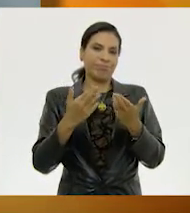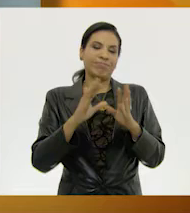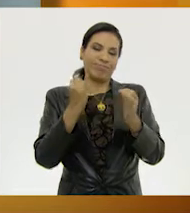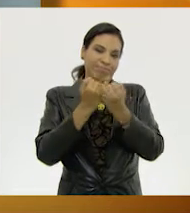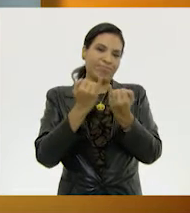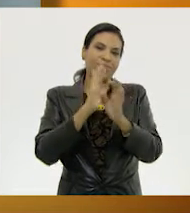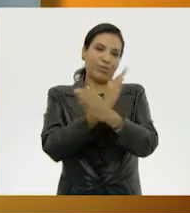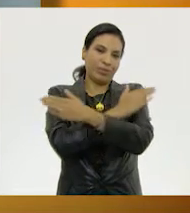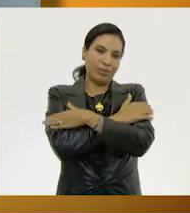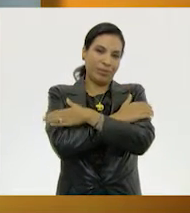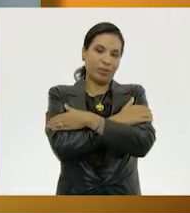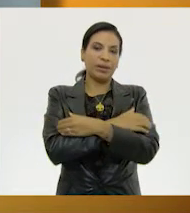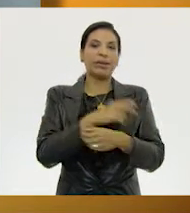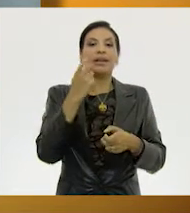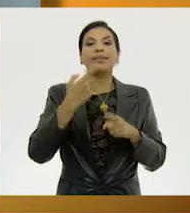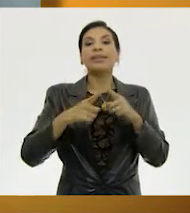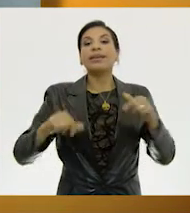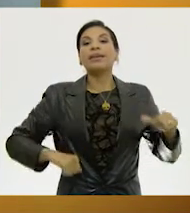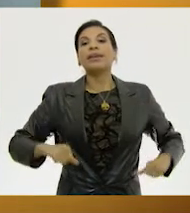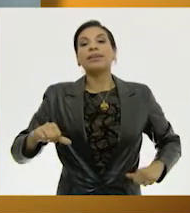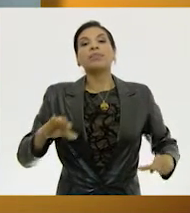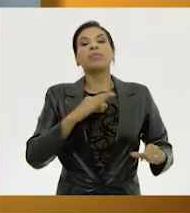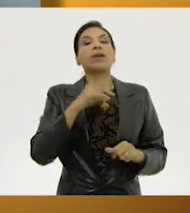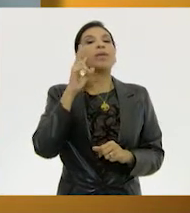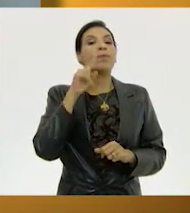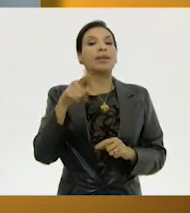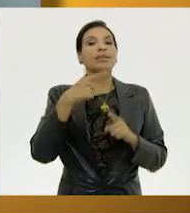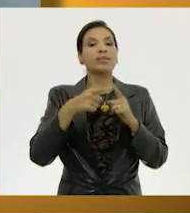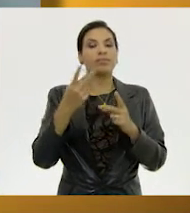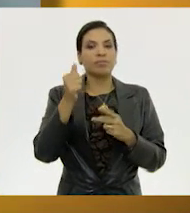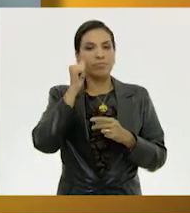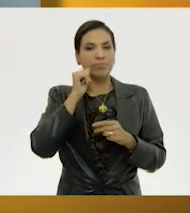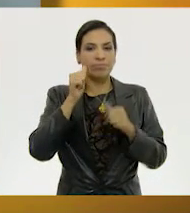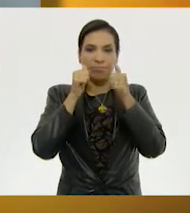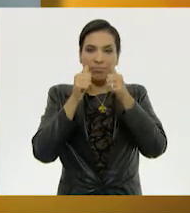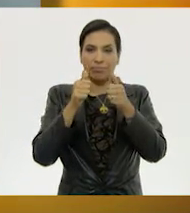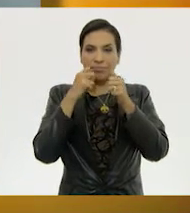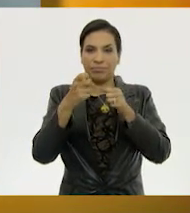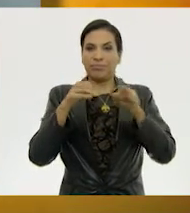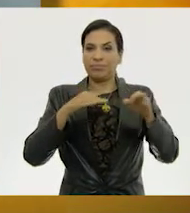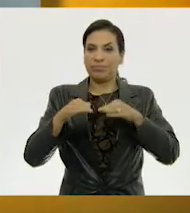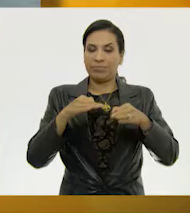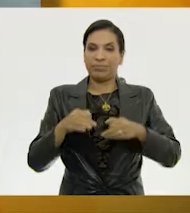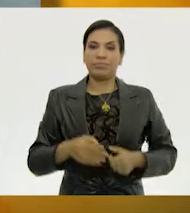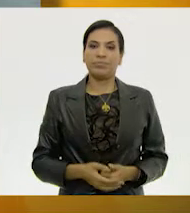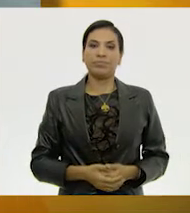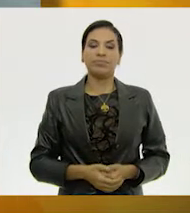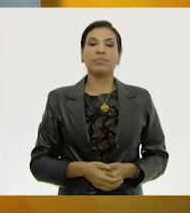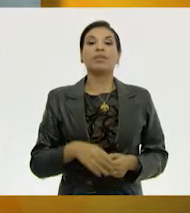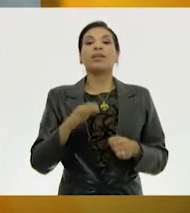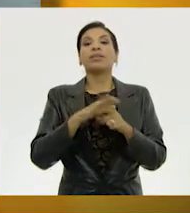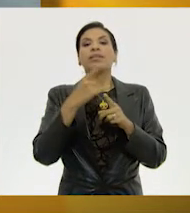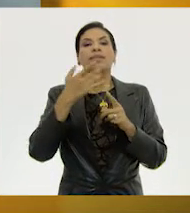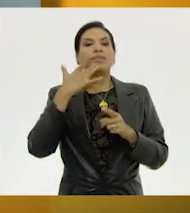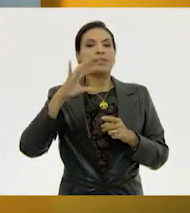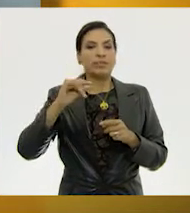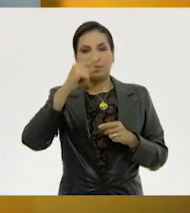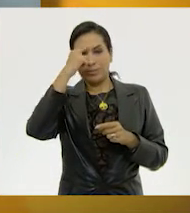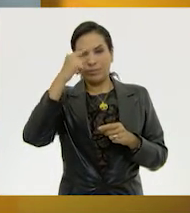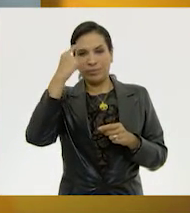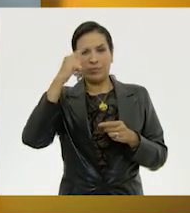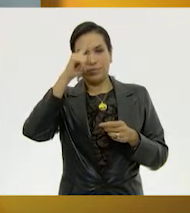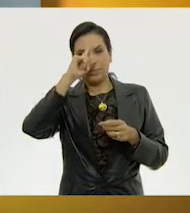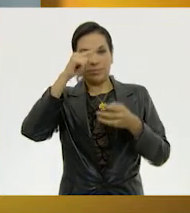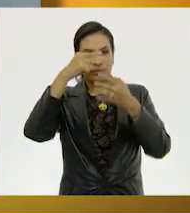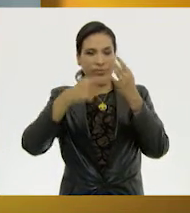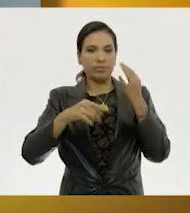abrazo. A través de estas acciones, percibirán que los acompañas en esta tarea. Con estas sencillas y prácticas